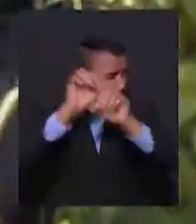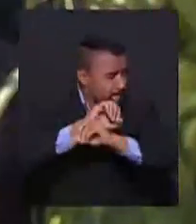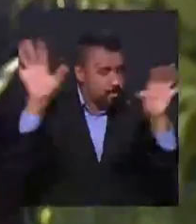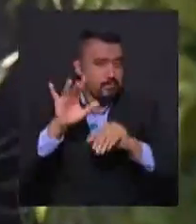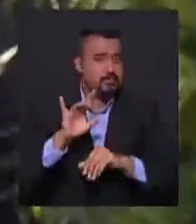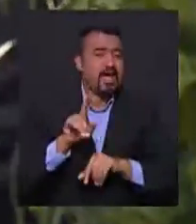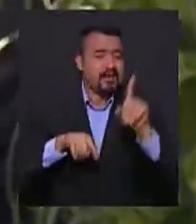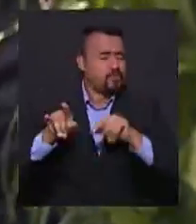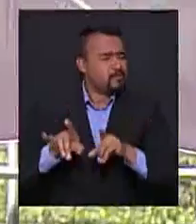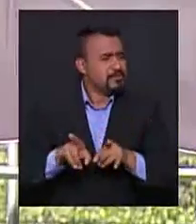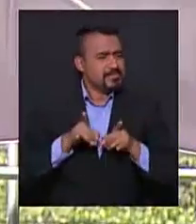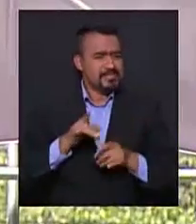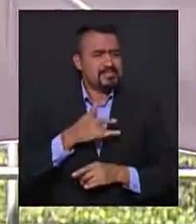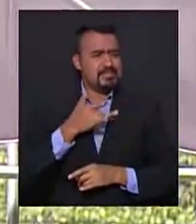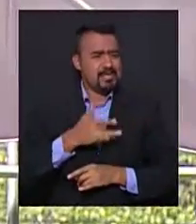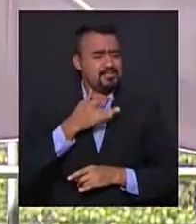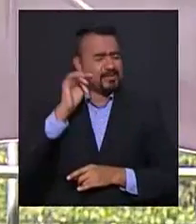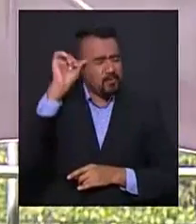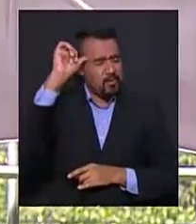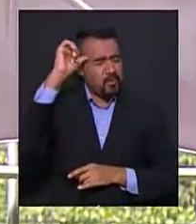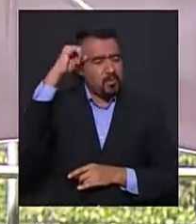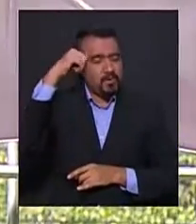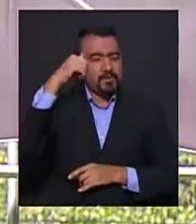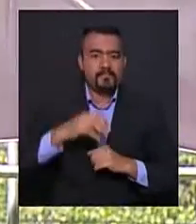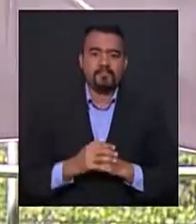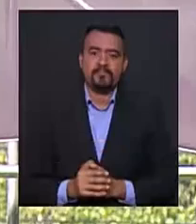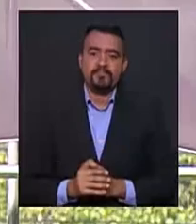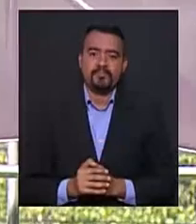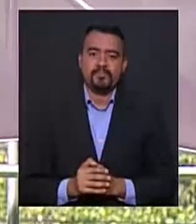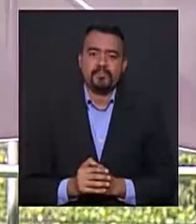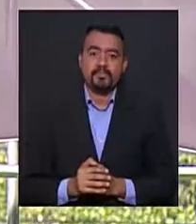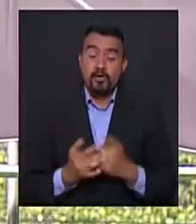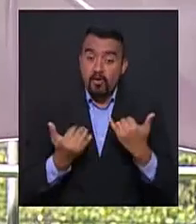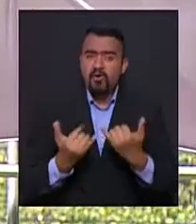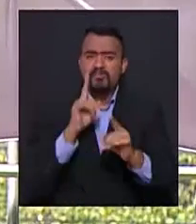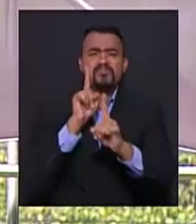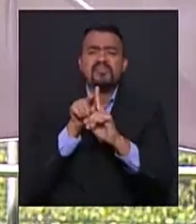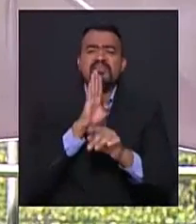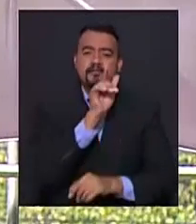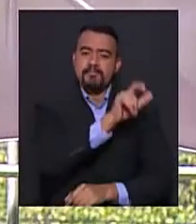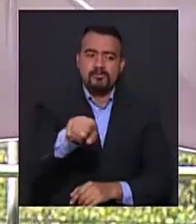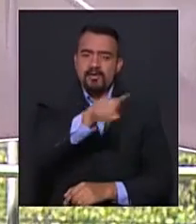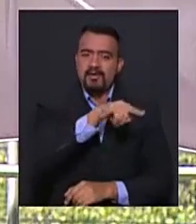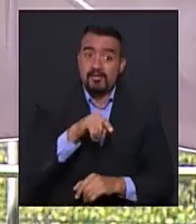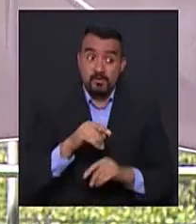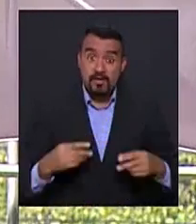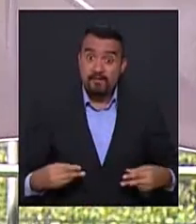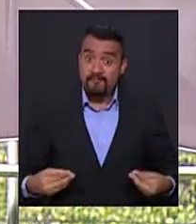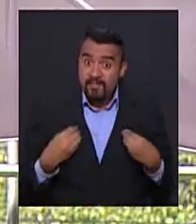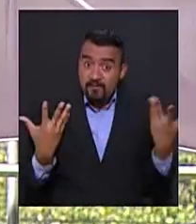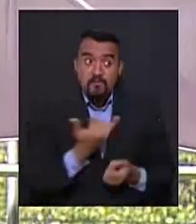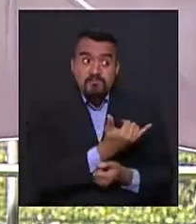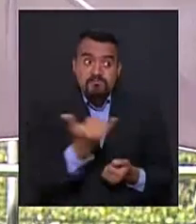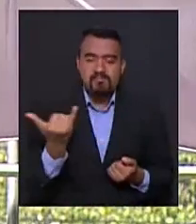resuenan en nuestro pecho. Hoy estamos reunidos en honor a las víctimas, a los héroes, a